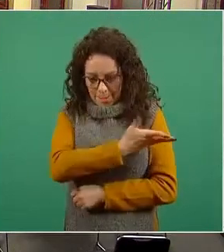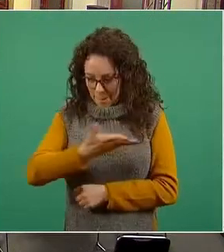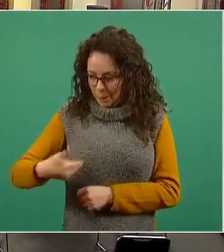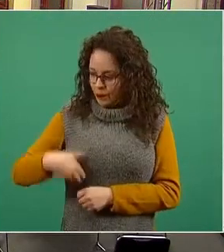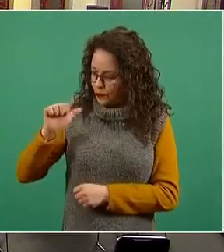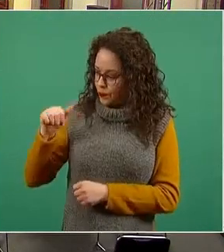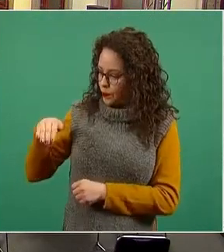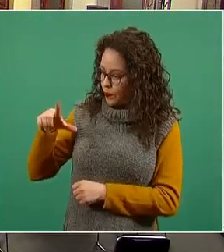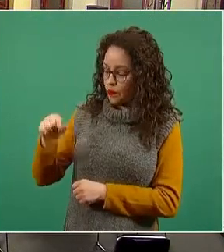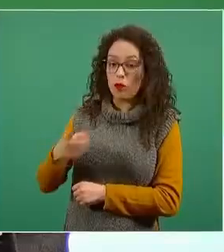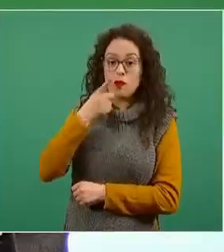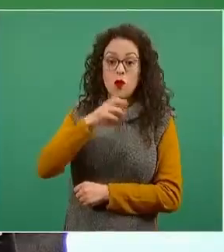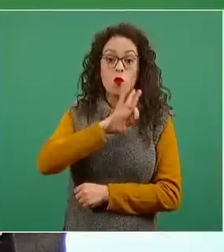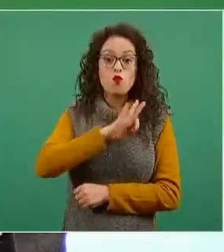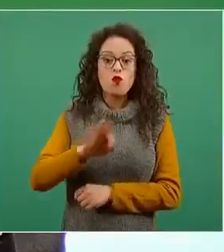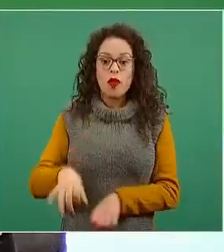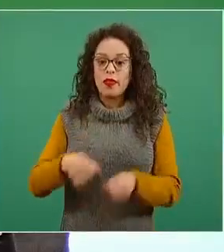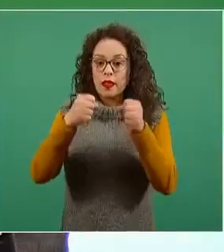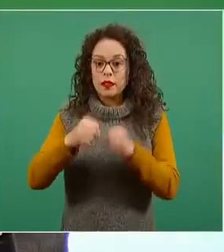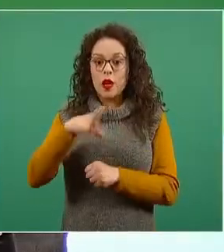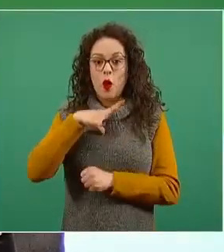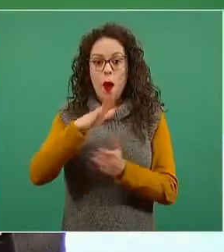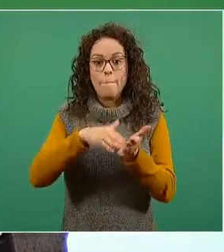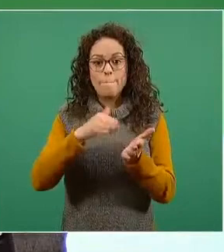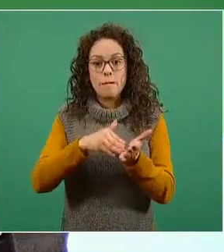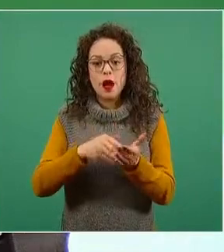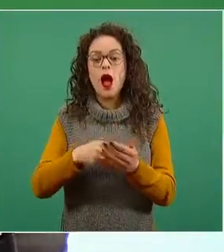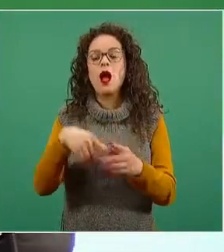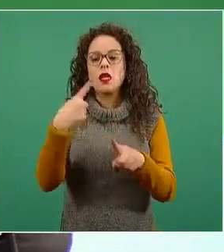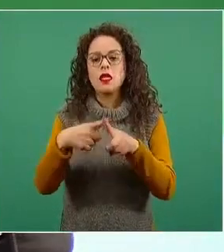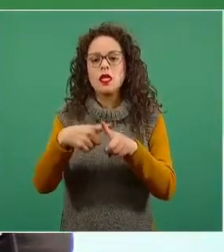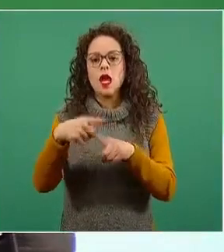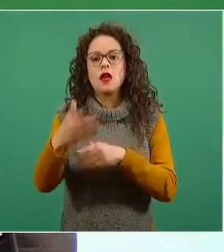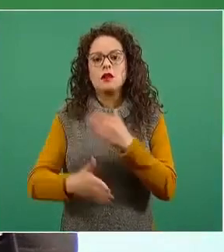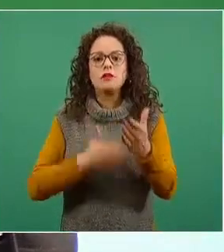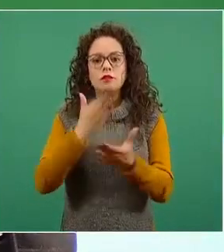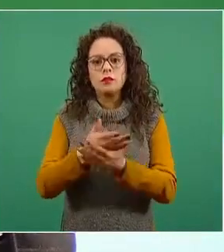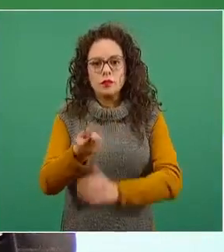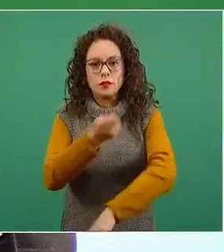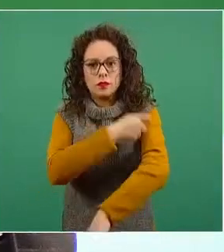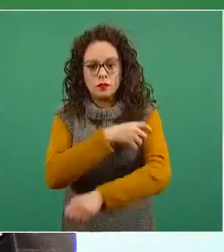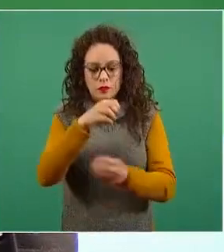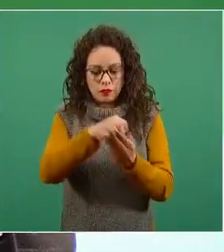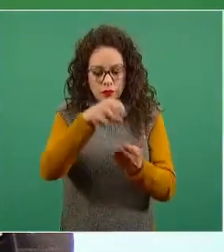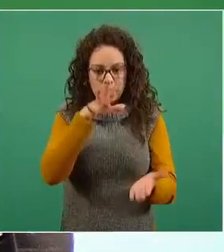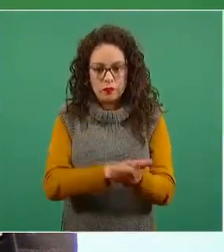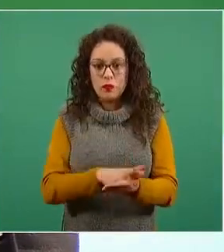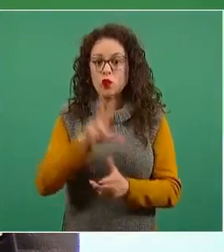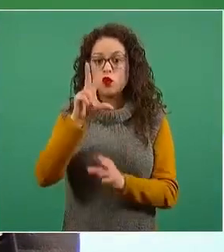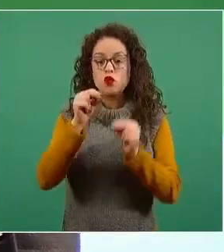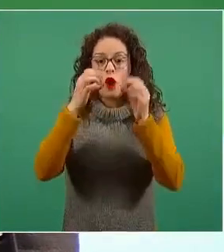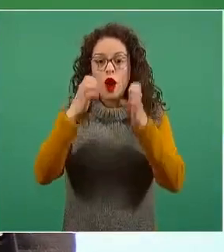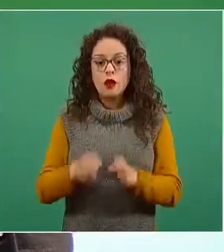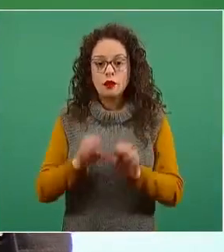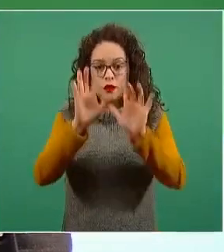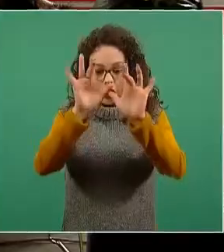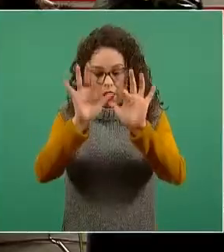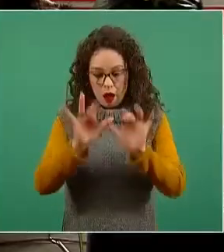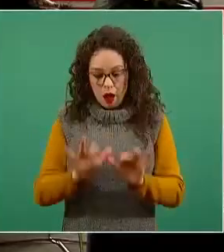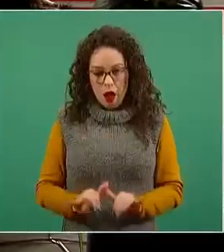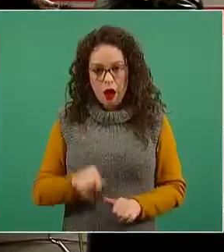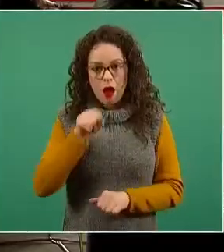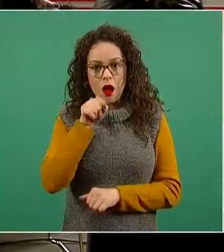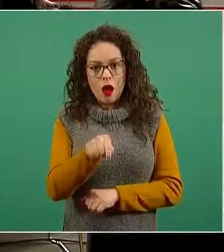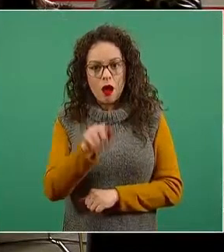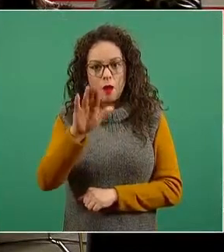una constatación documental de quién se registró a vacunar, que no estuviera en la base de datos de la